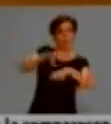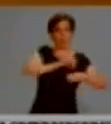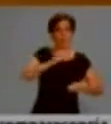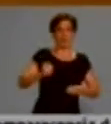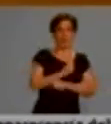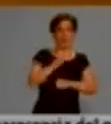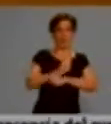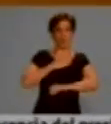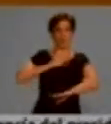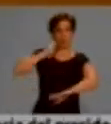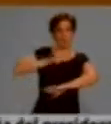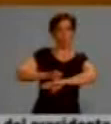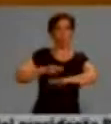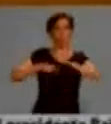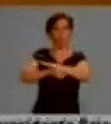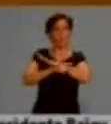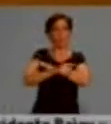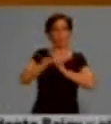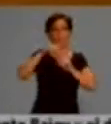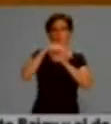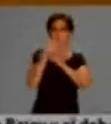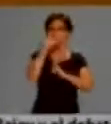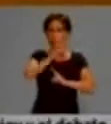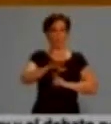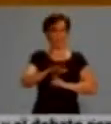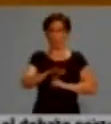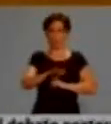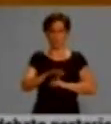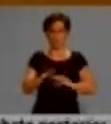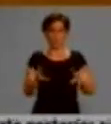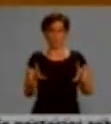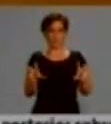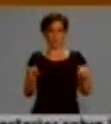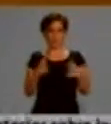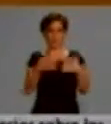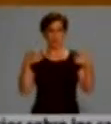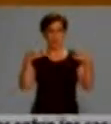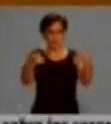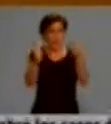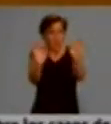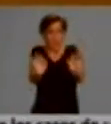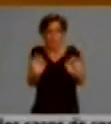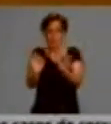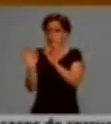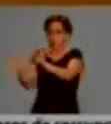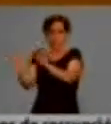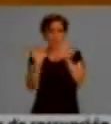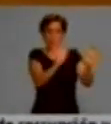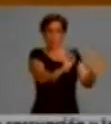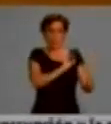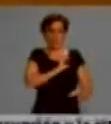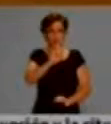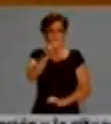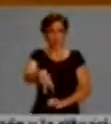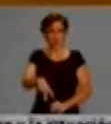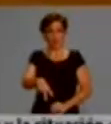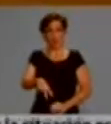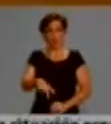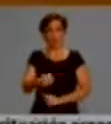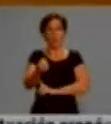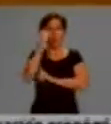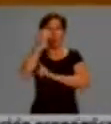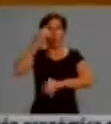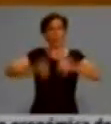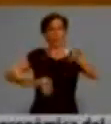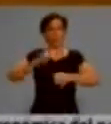la instrucción de los sumarios. Fin de la cita. Y así es, señorías. Cuando el Poder Judicial se